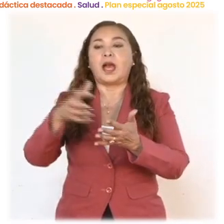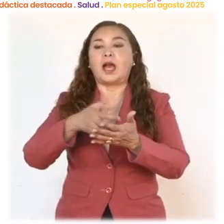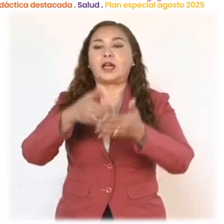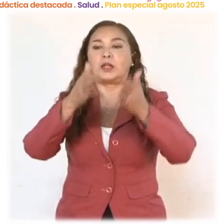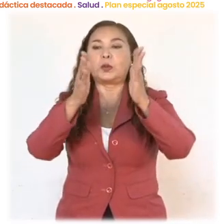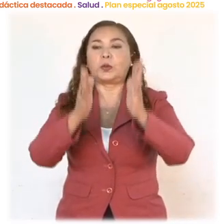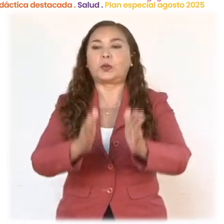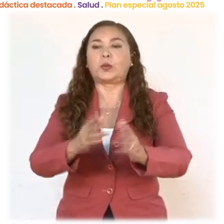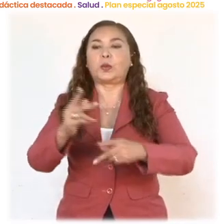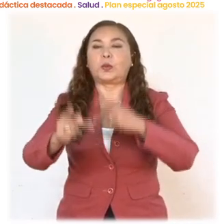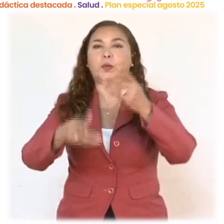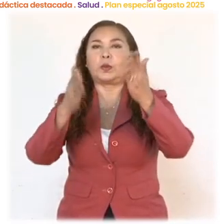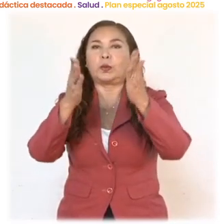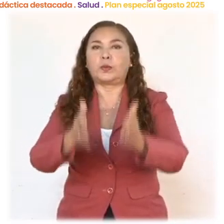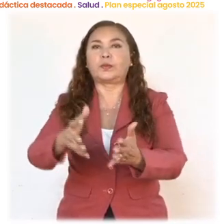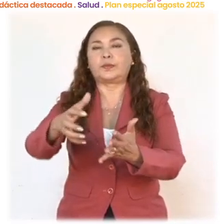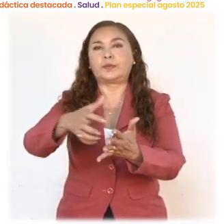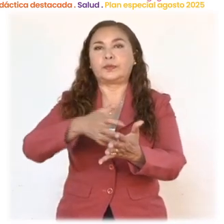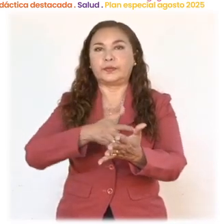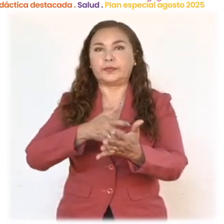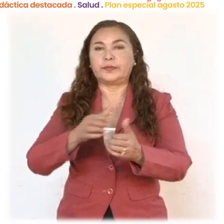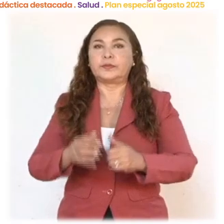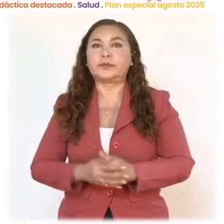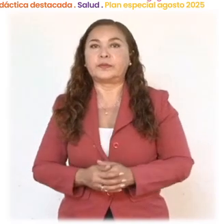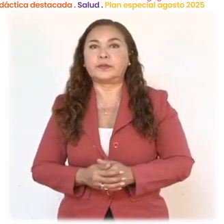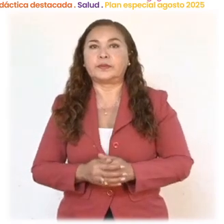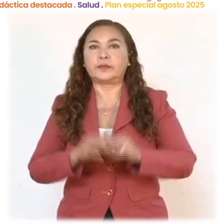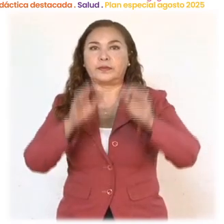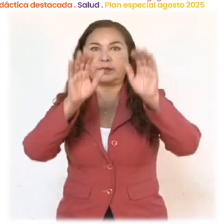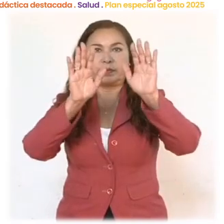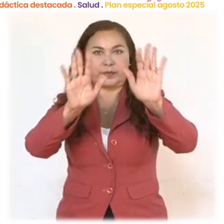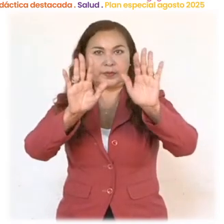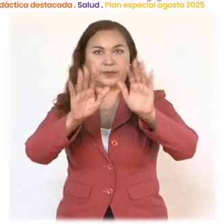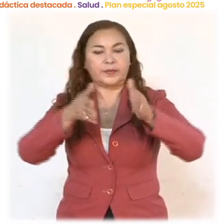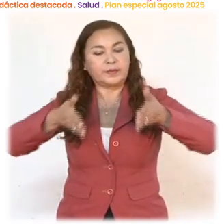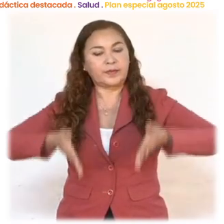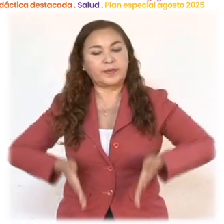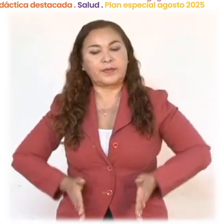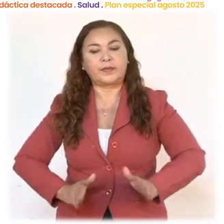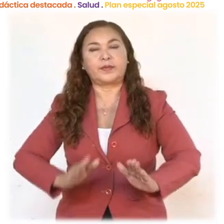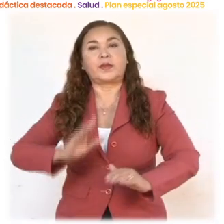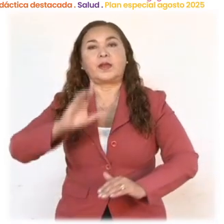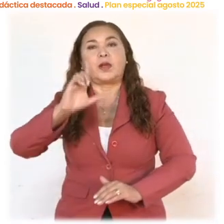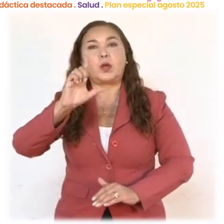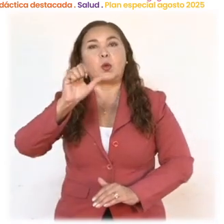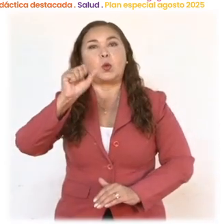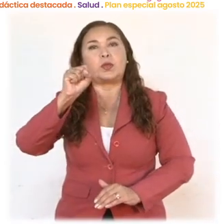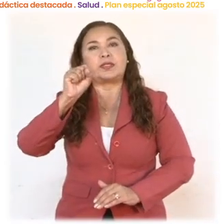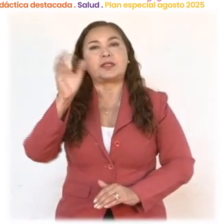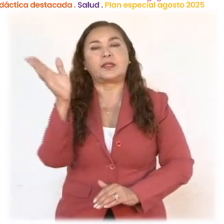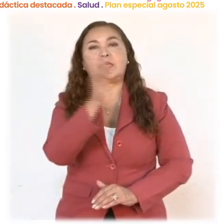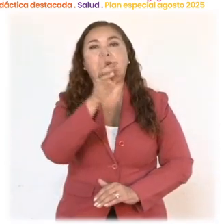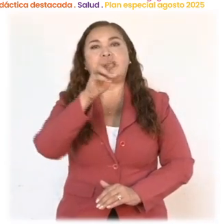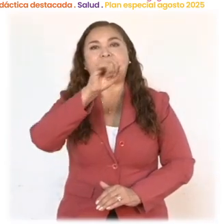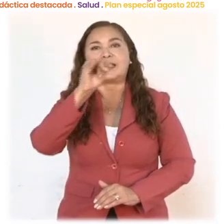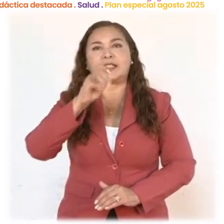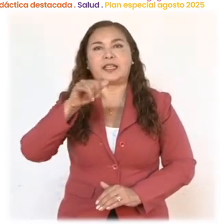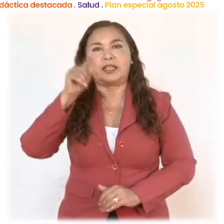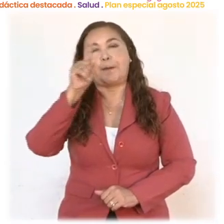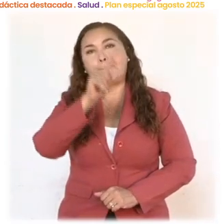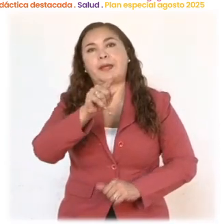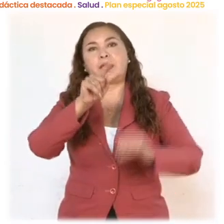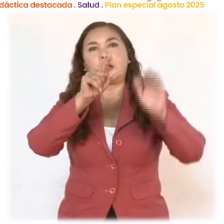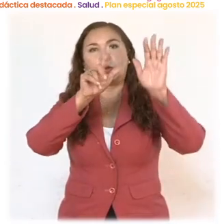agricultor y productor Agrario día 10 natalicio de Luis rasetti